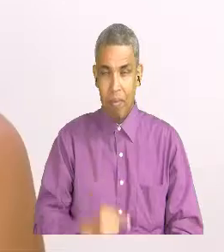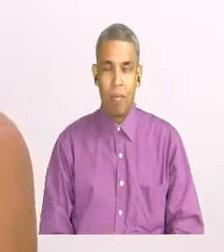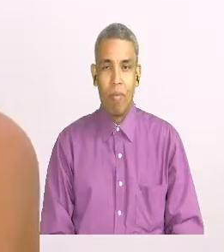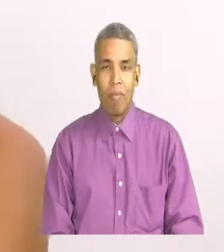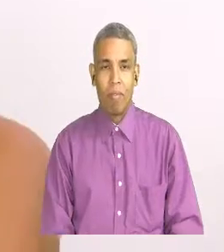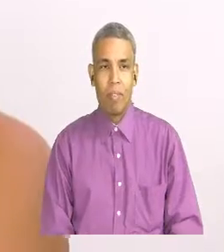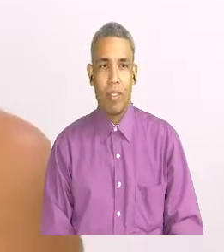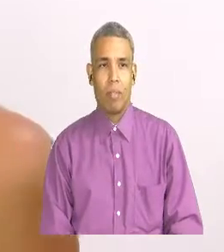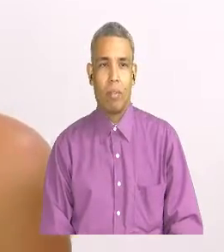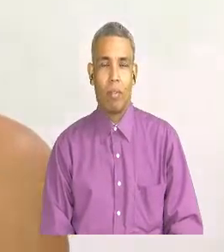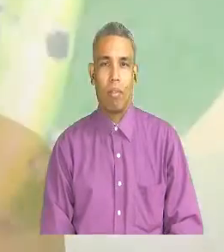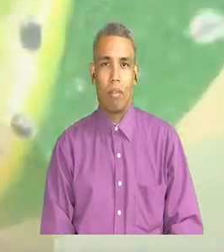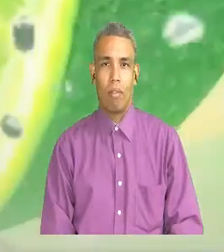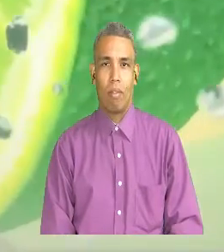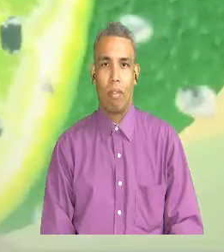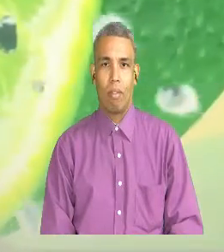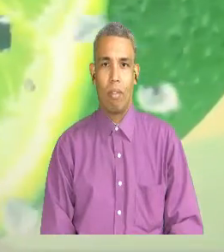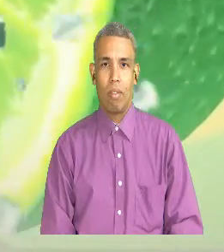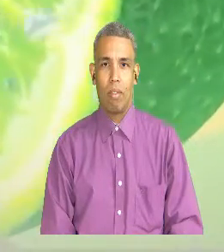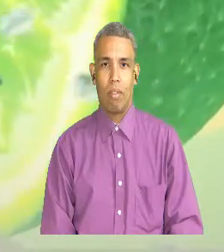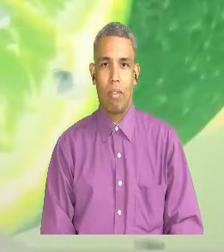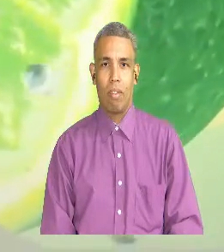Boca hoy jueves.